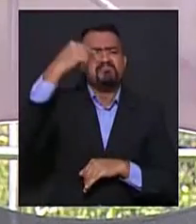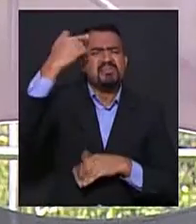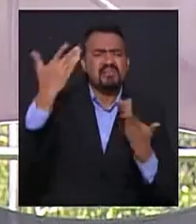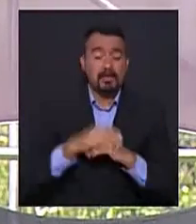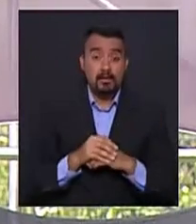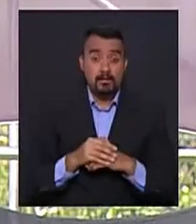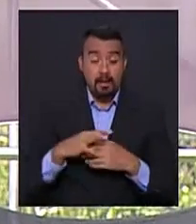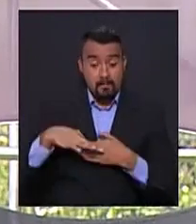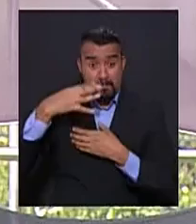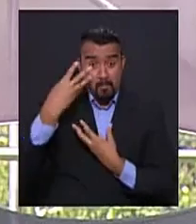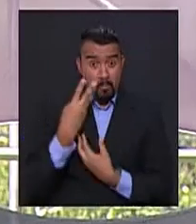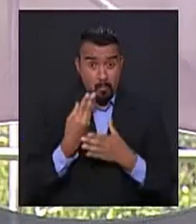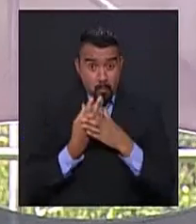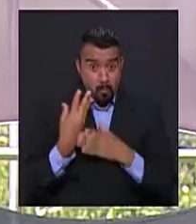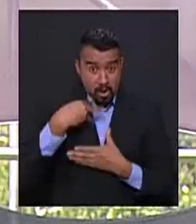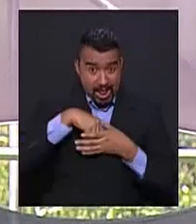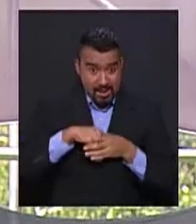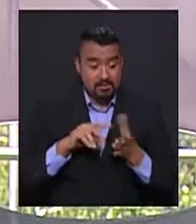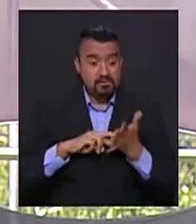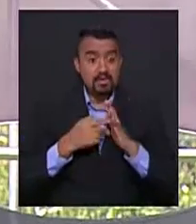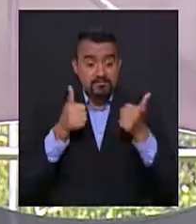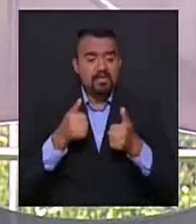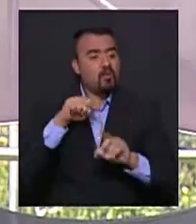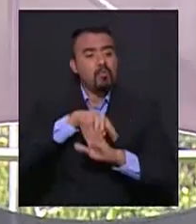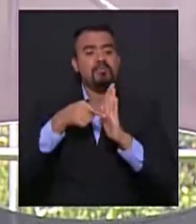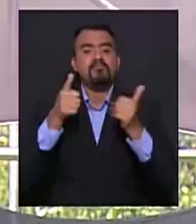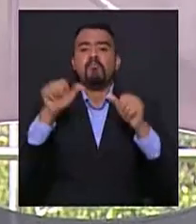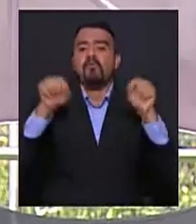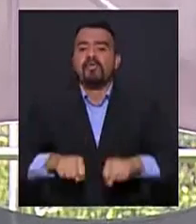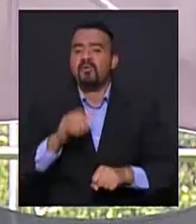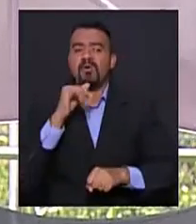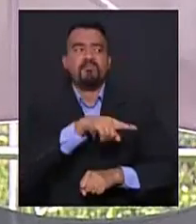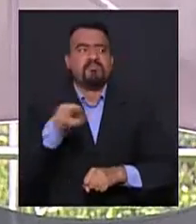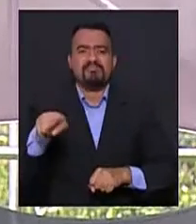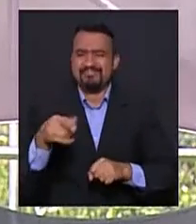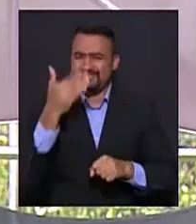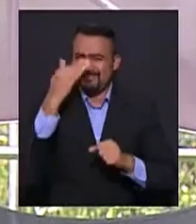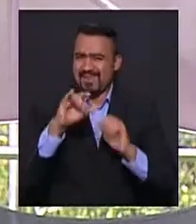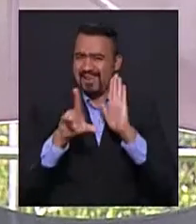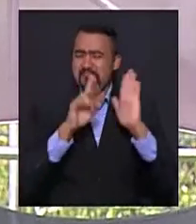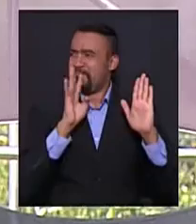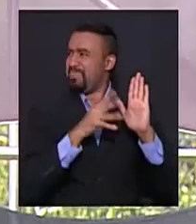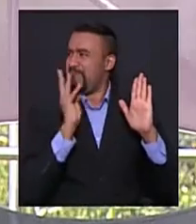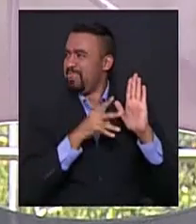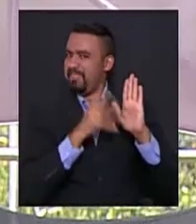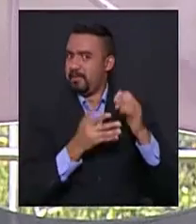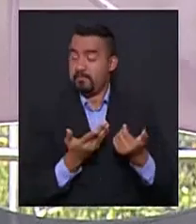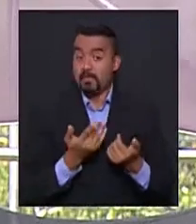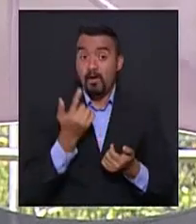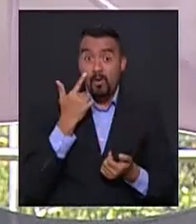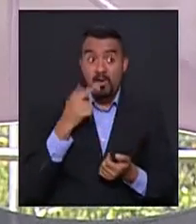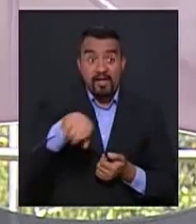Cano. La transformación estructural necesita de manera urgente hablar sobre estos jóvenes en